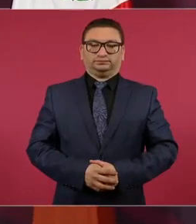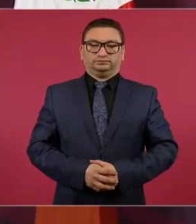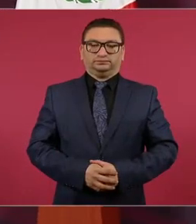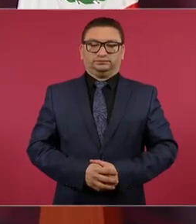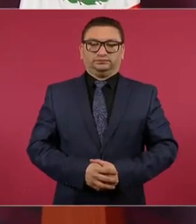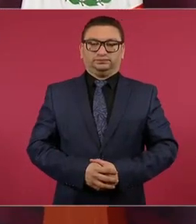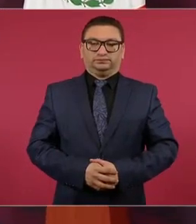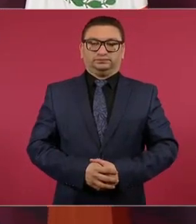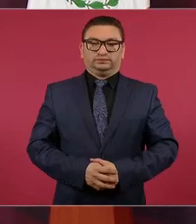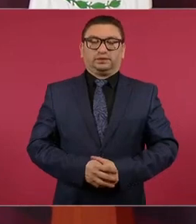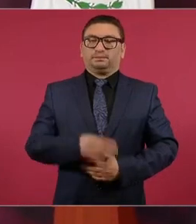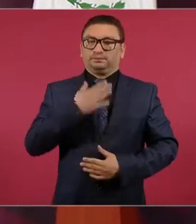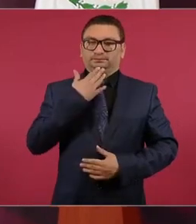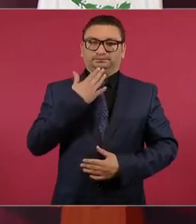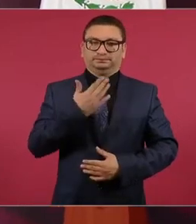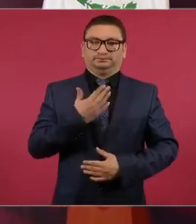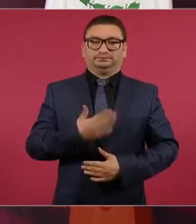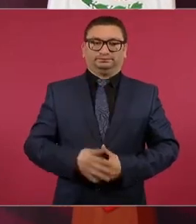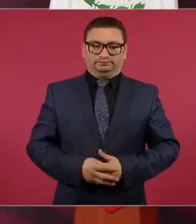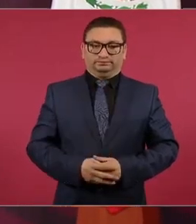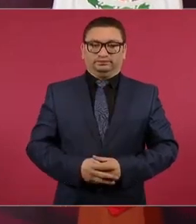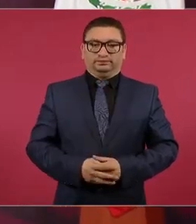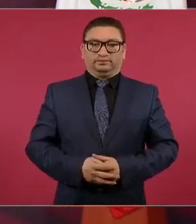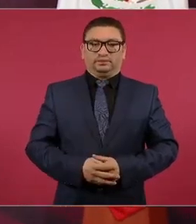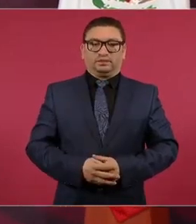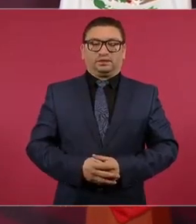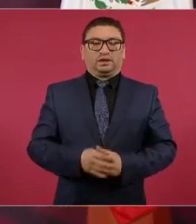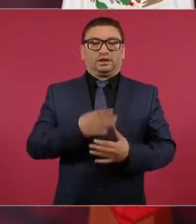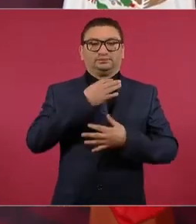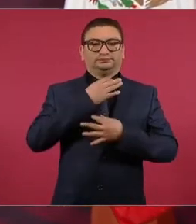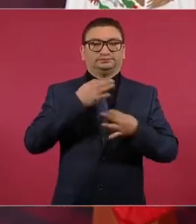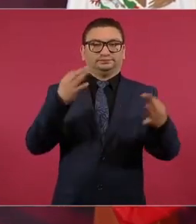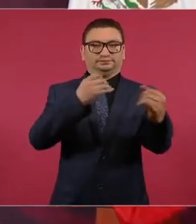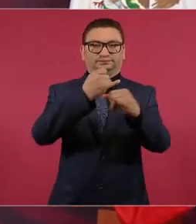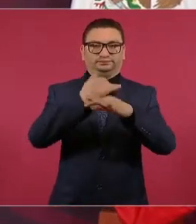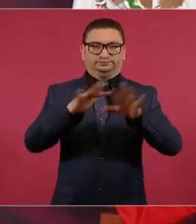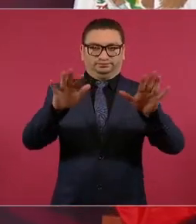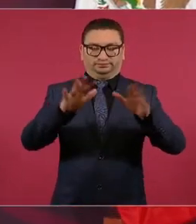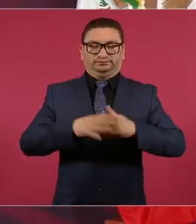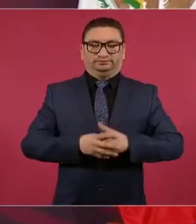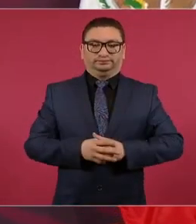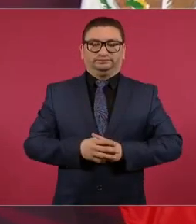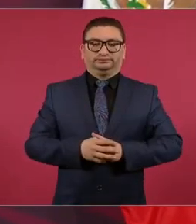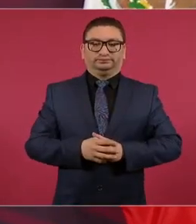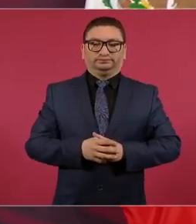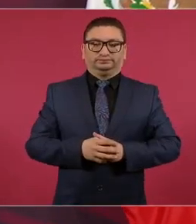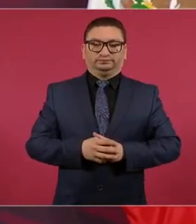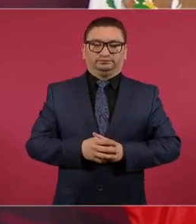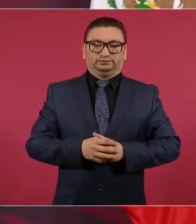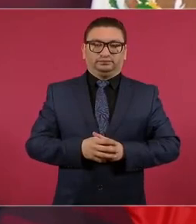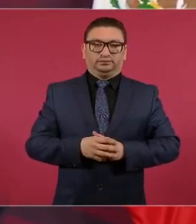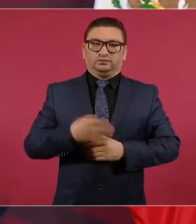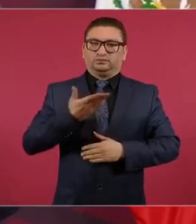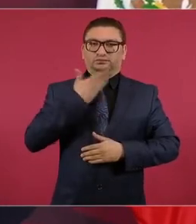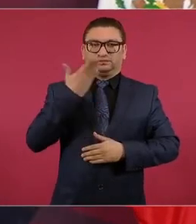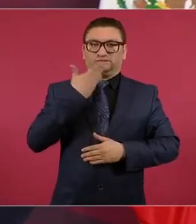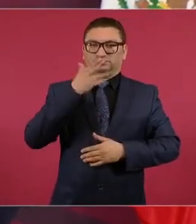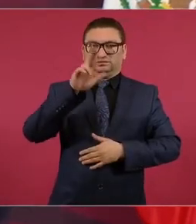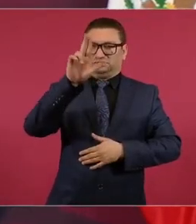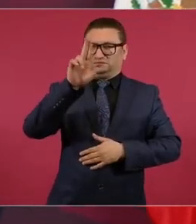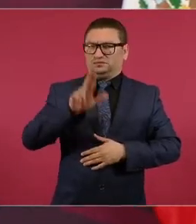coinciden muy bien Vamos a informar como lo hacemos los